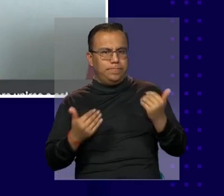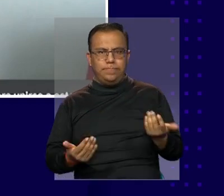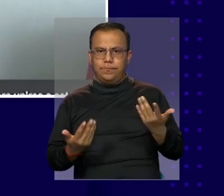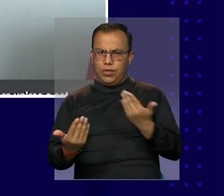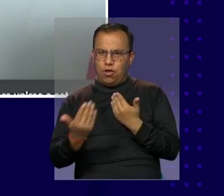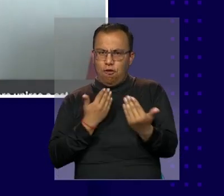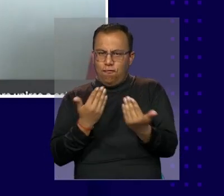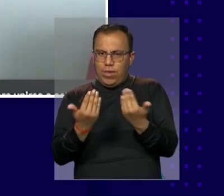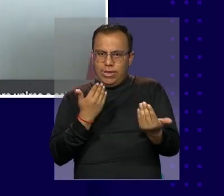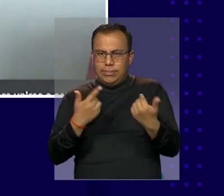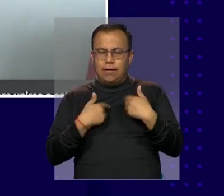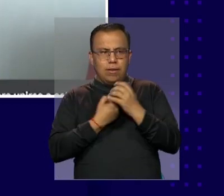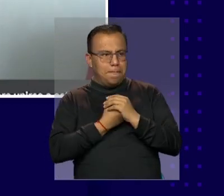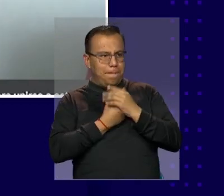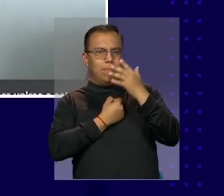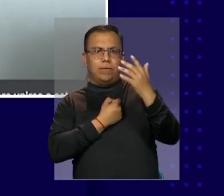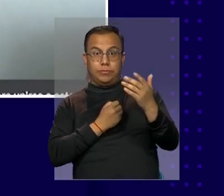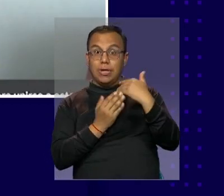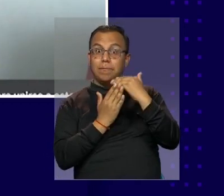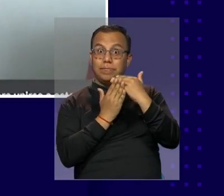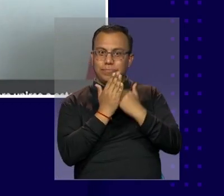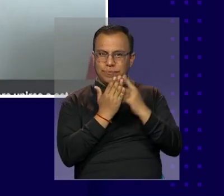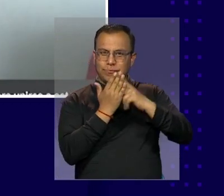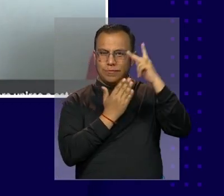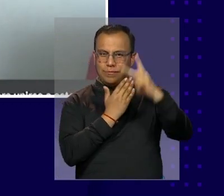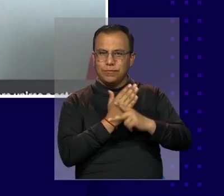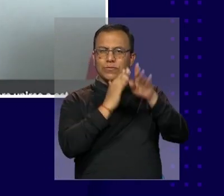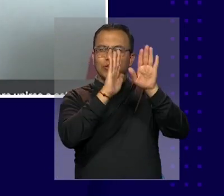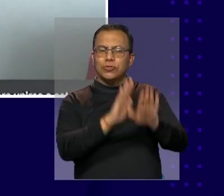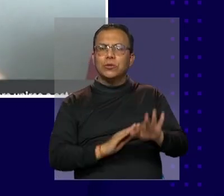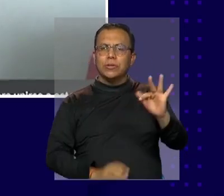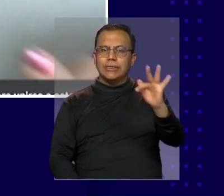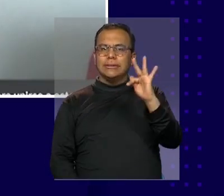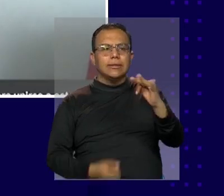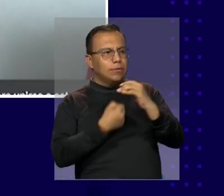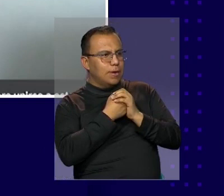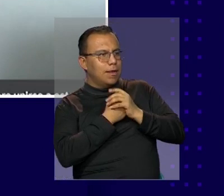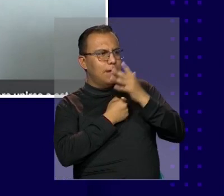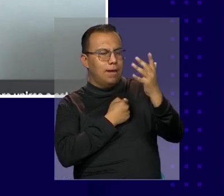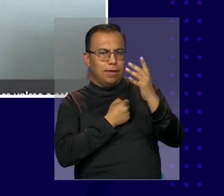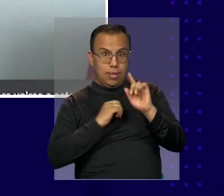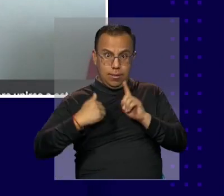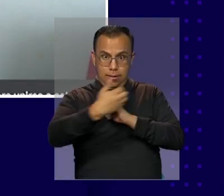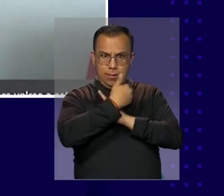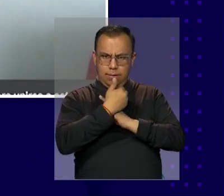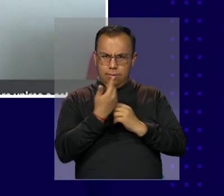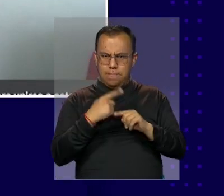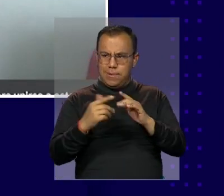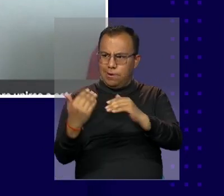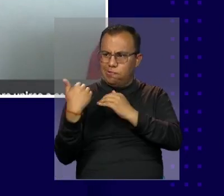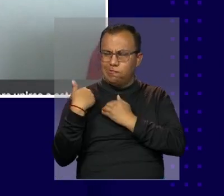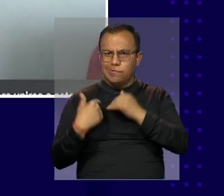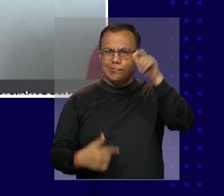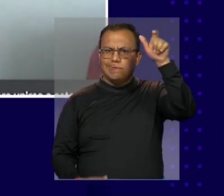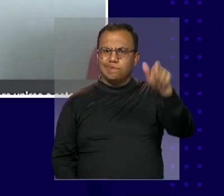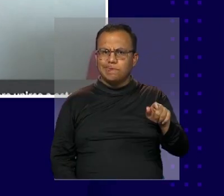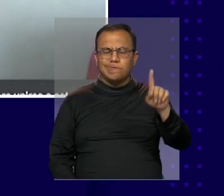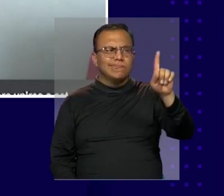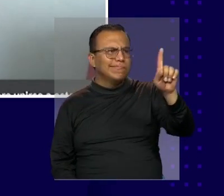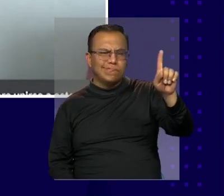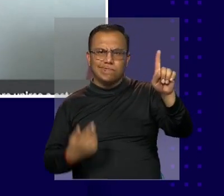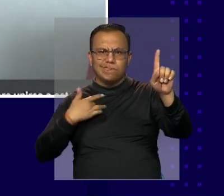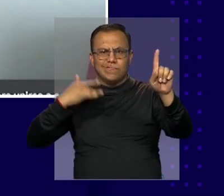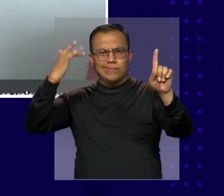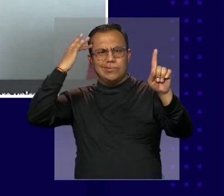confiar la gente que el programa de protección de testigos pues esté de todas formas a cargo de una persona que ha sido